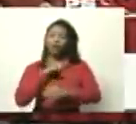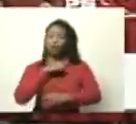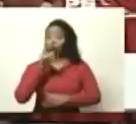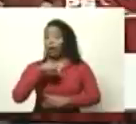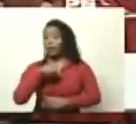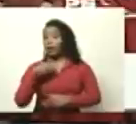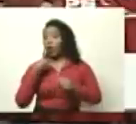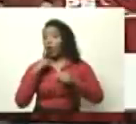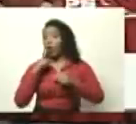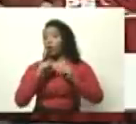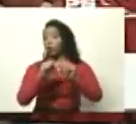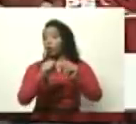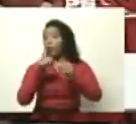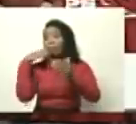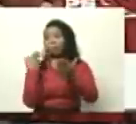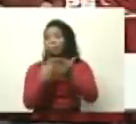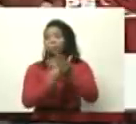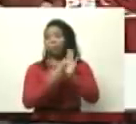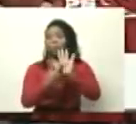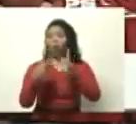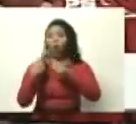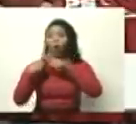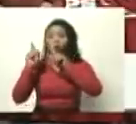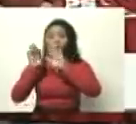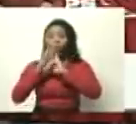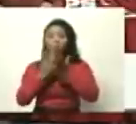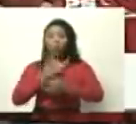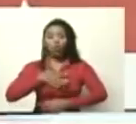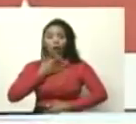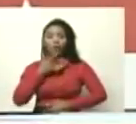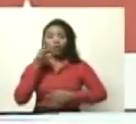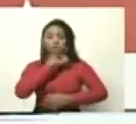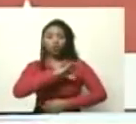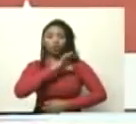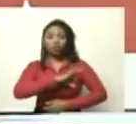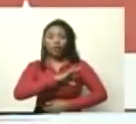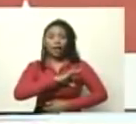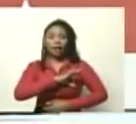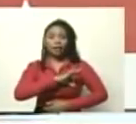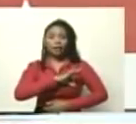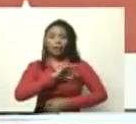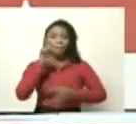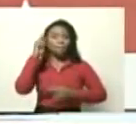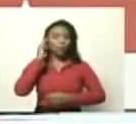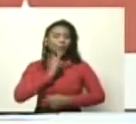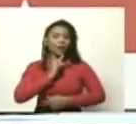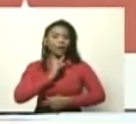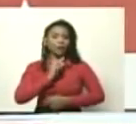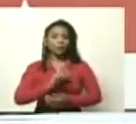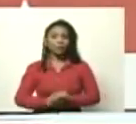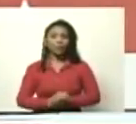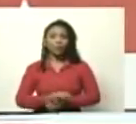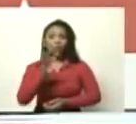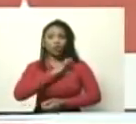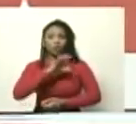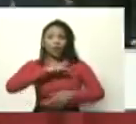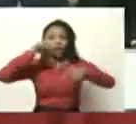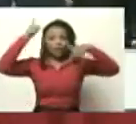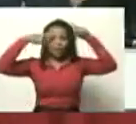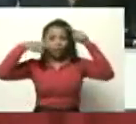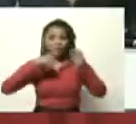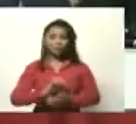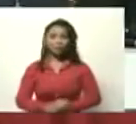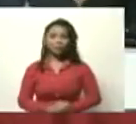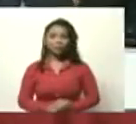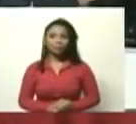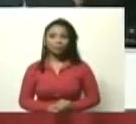tenemos que seguir demostrando que otro mundo es posible en socialismo, y en este caso en el socialismo bolivariano, en el socialismo chavista.